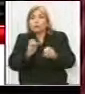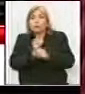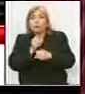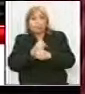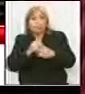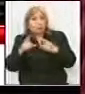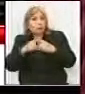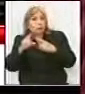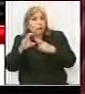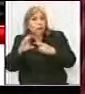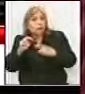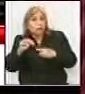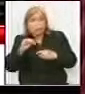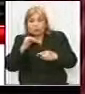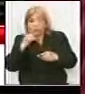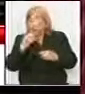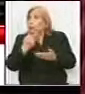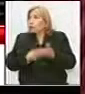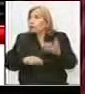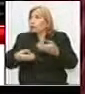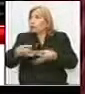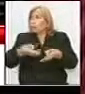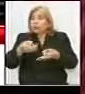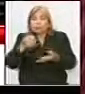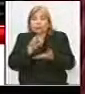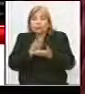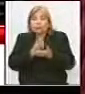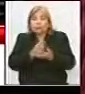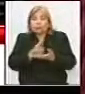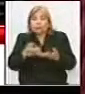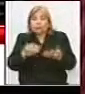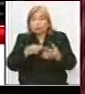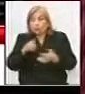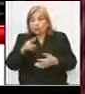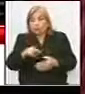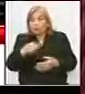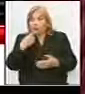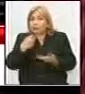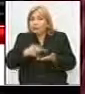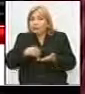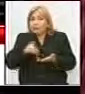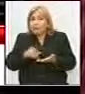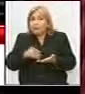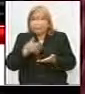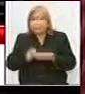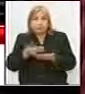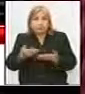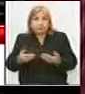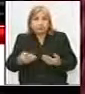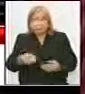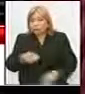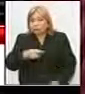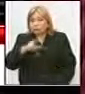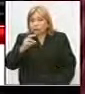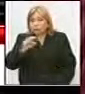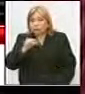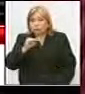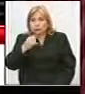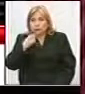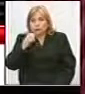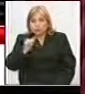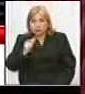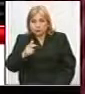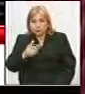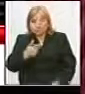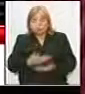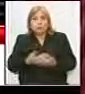técnicos, proponer y ejecutar el presupuesto participativo regional, designar y cesar al gerente regional, dictar decretos, dirigir la